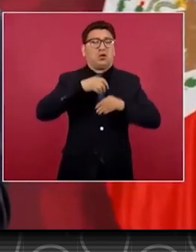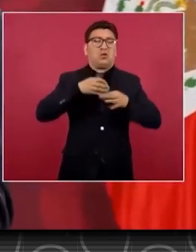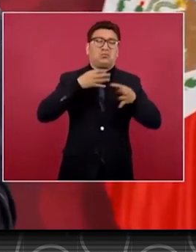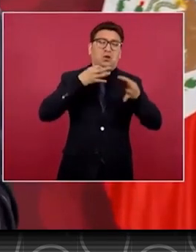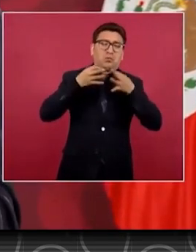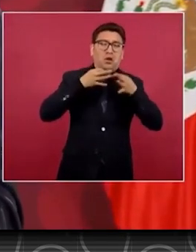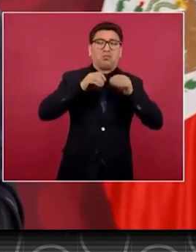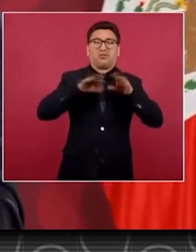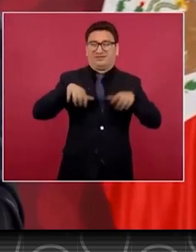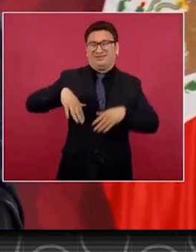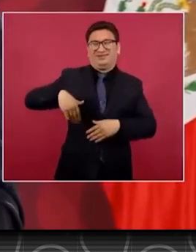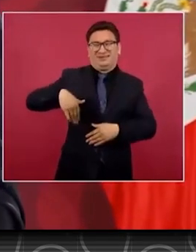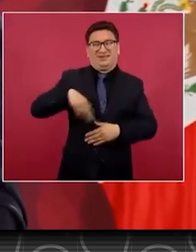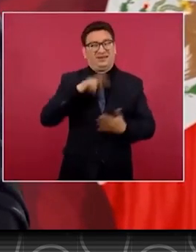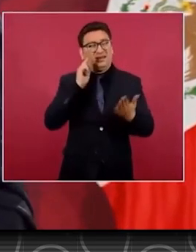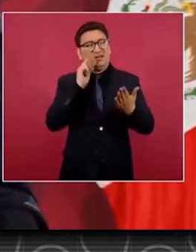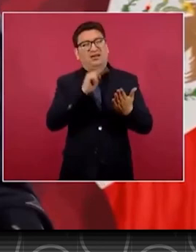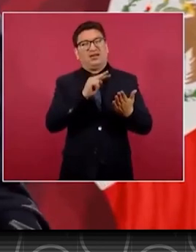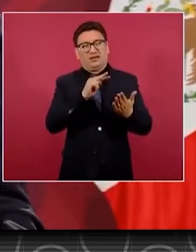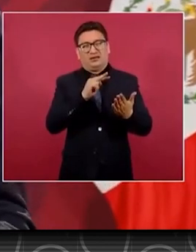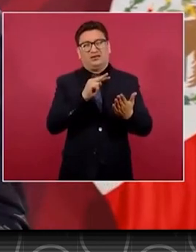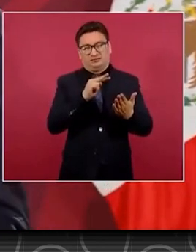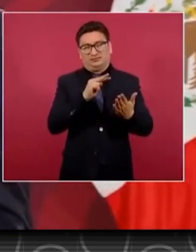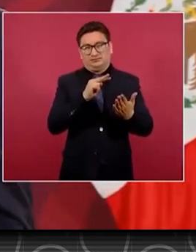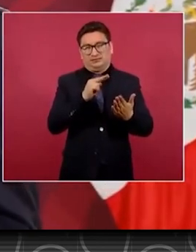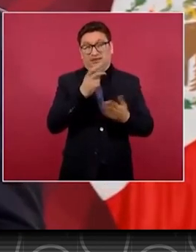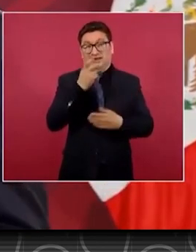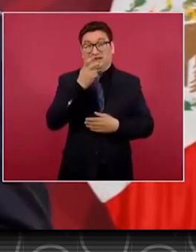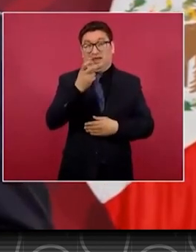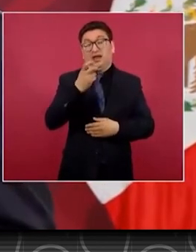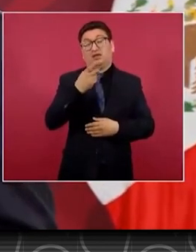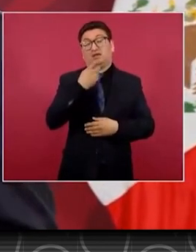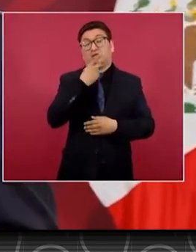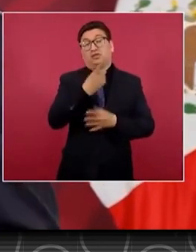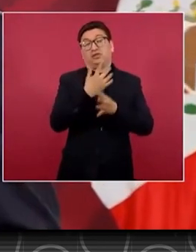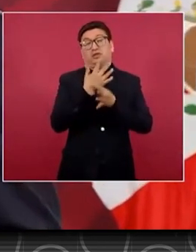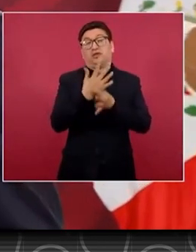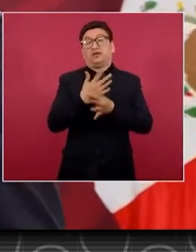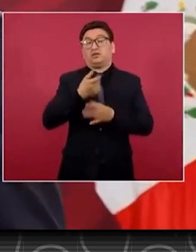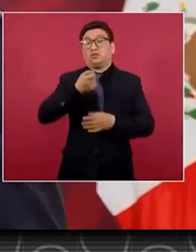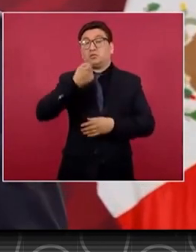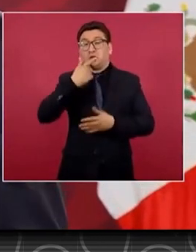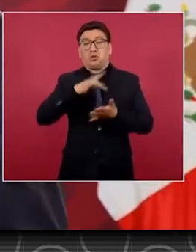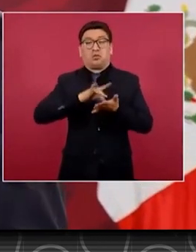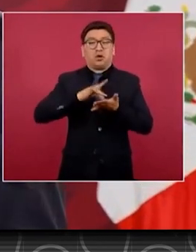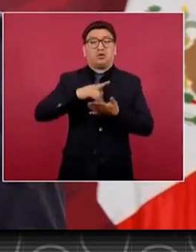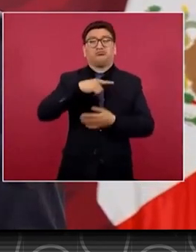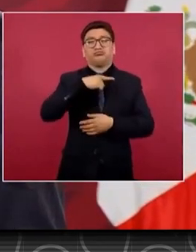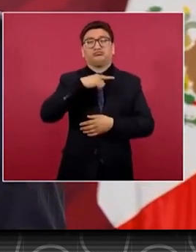ver acerca de la caducidad de medicamentos,